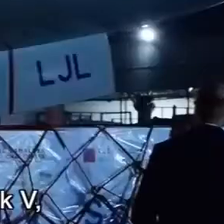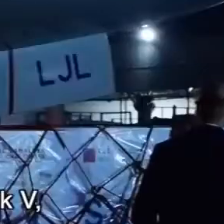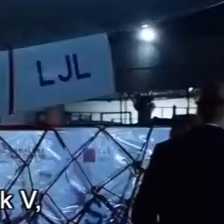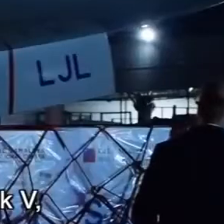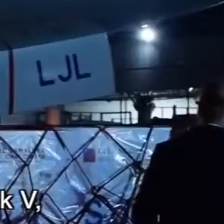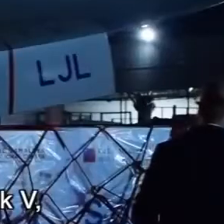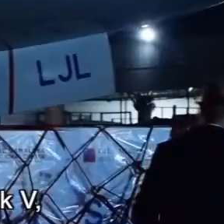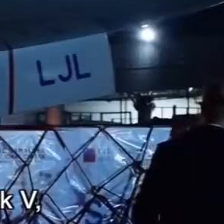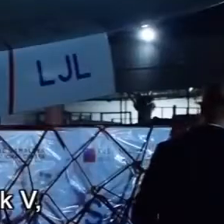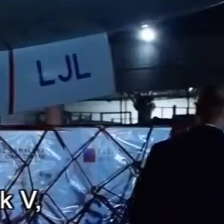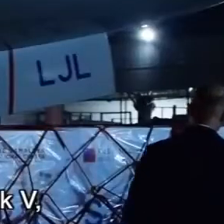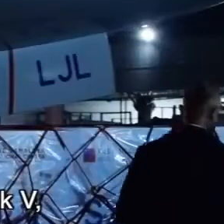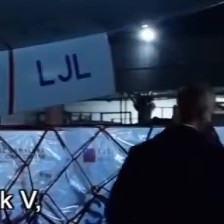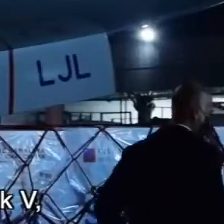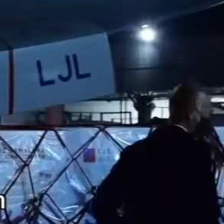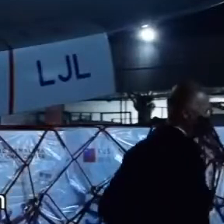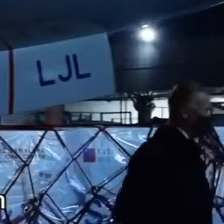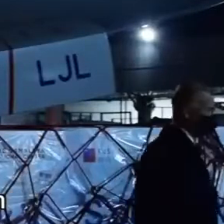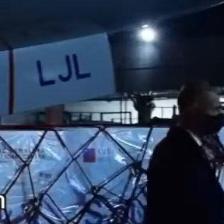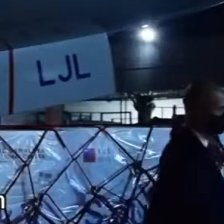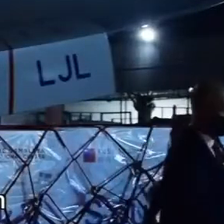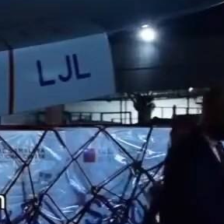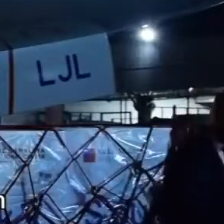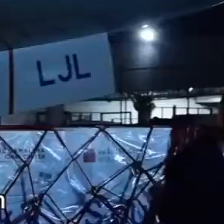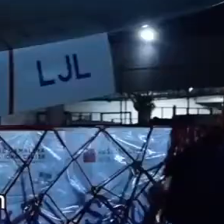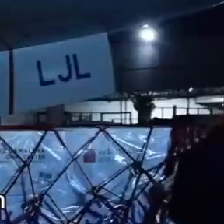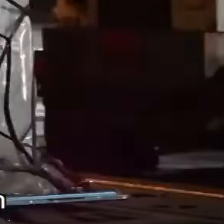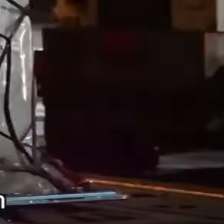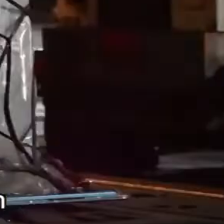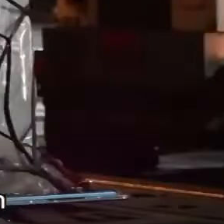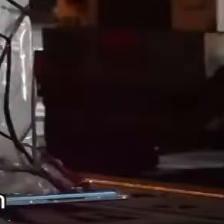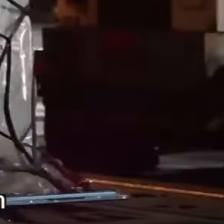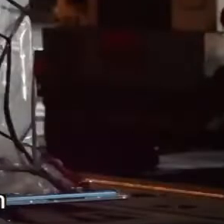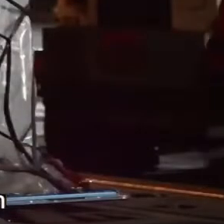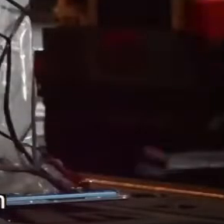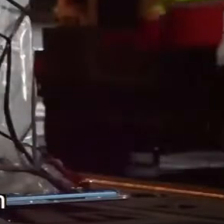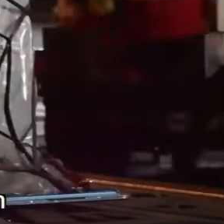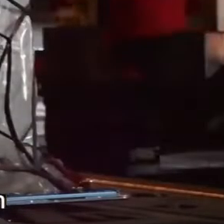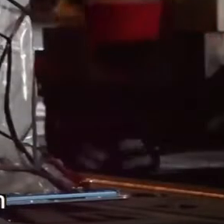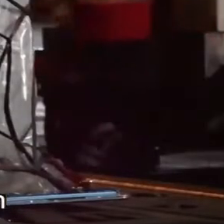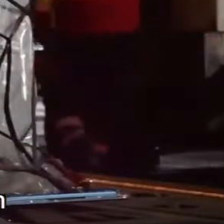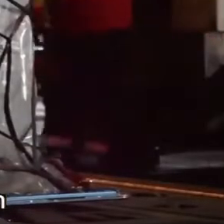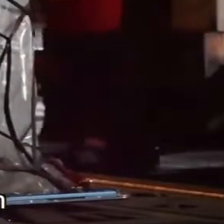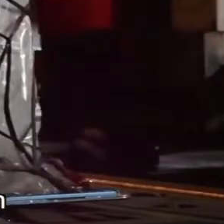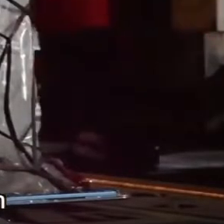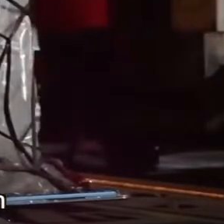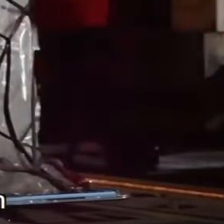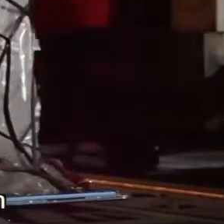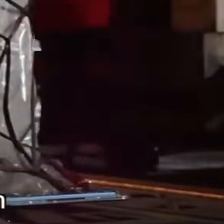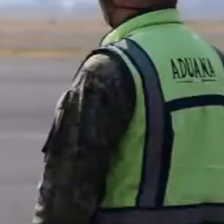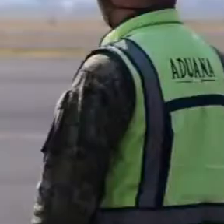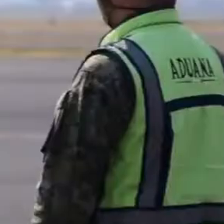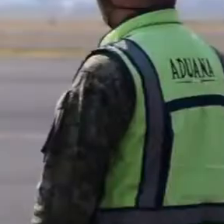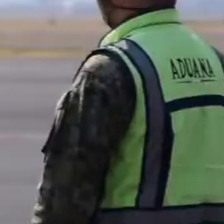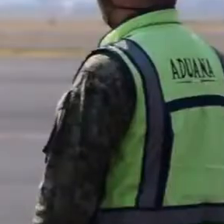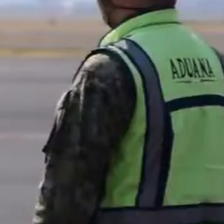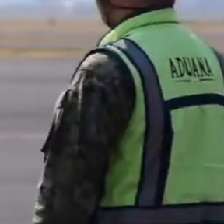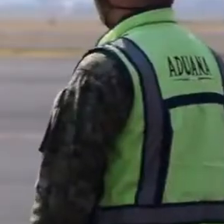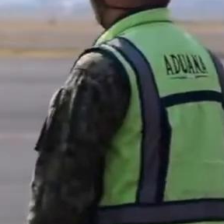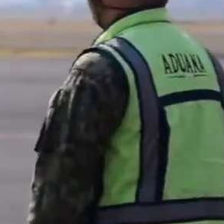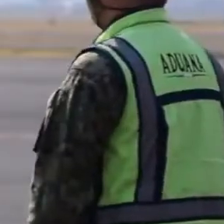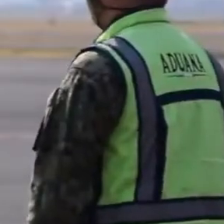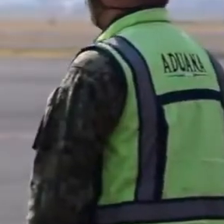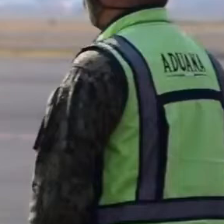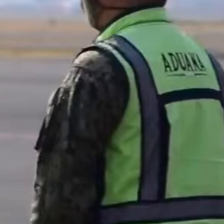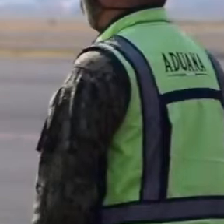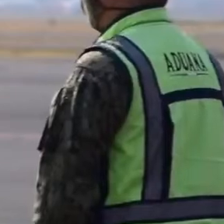envasadas de la vacuna Sputnik V, desarrollada por el Centro Nacional de Investigación en Epidemiología y Microbiología Gamaleya.